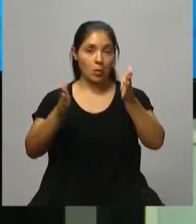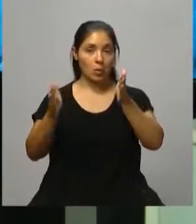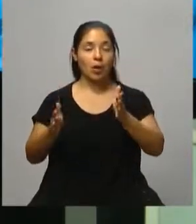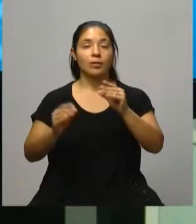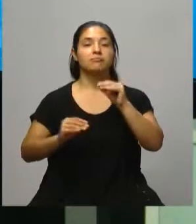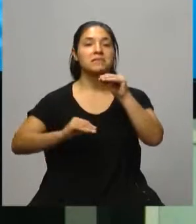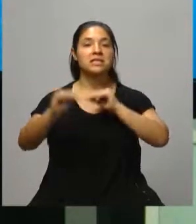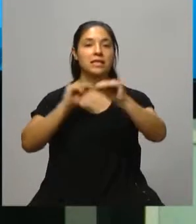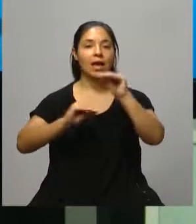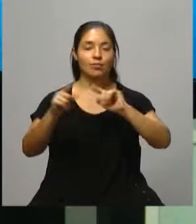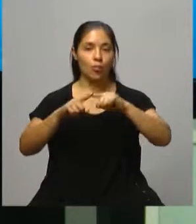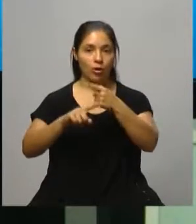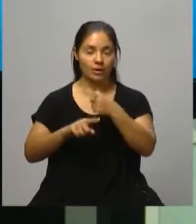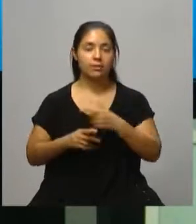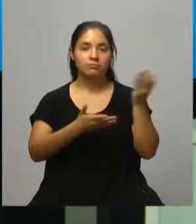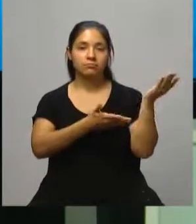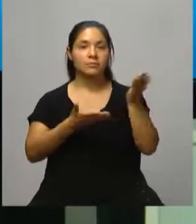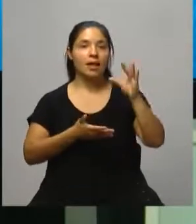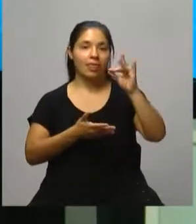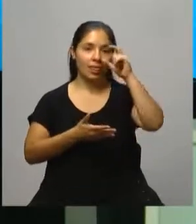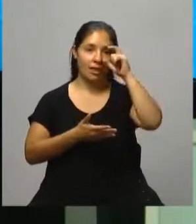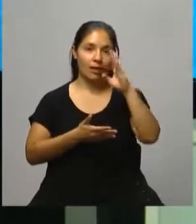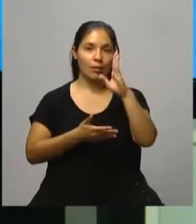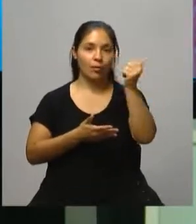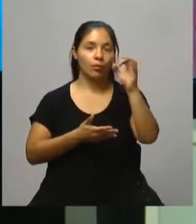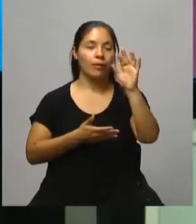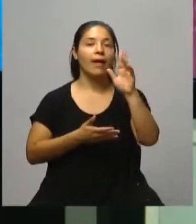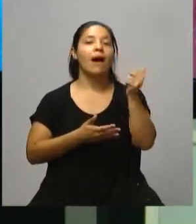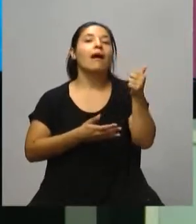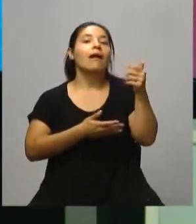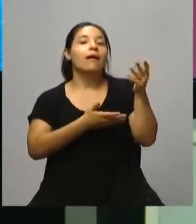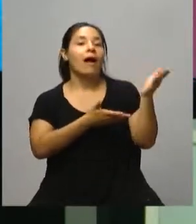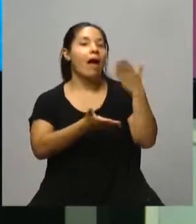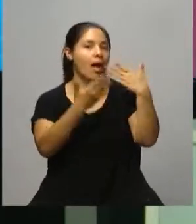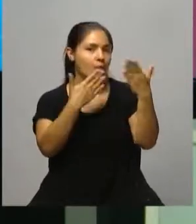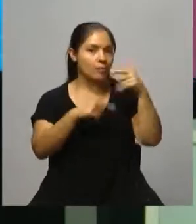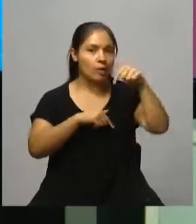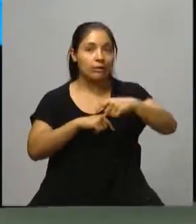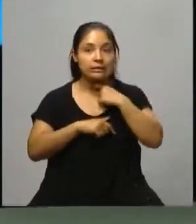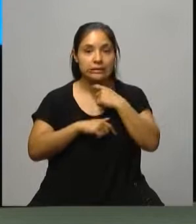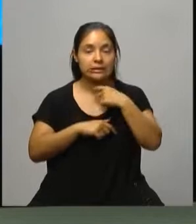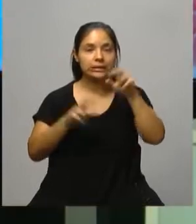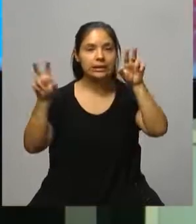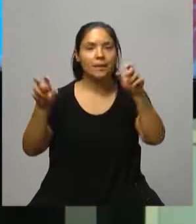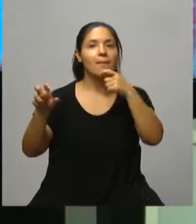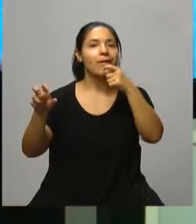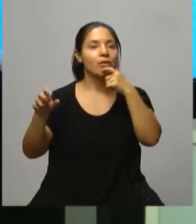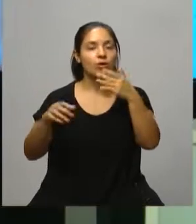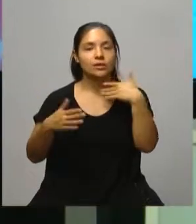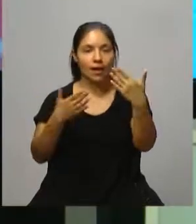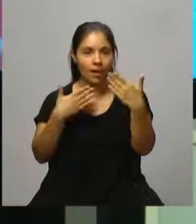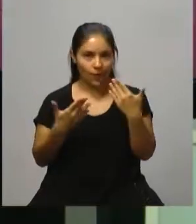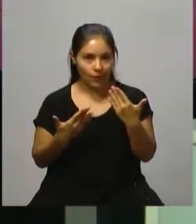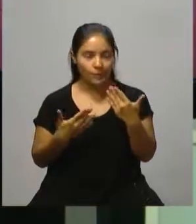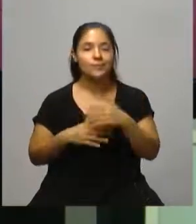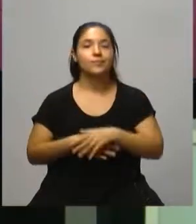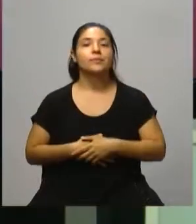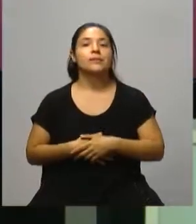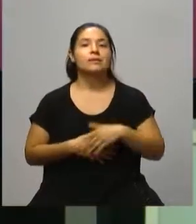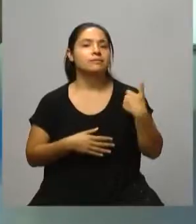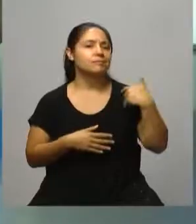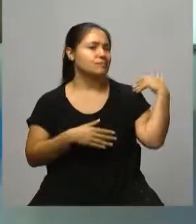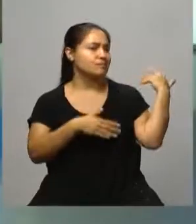de la vida o de la historia de la Argentina, que lo defenestran, básicamente, al presidente. Entonces, eso no